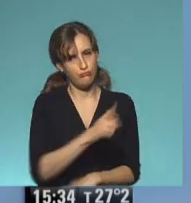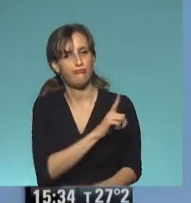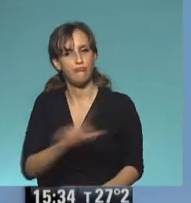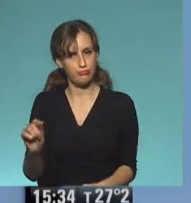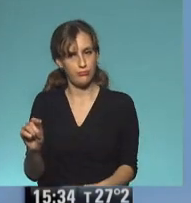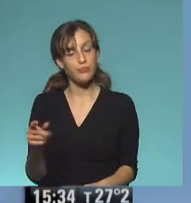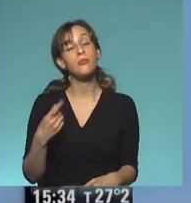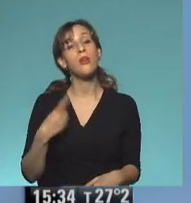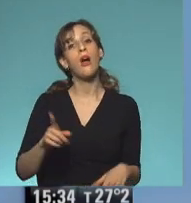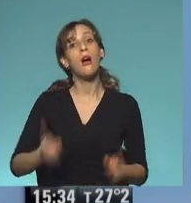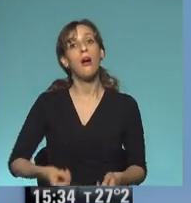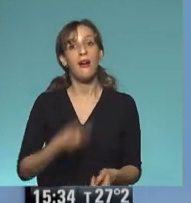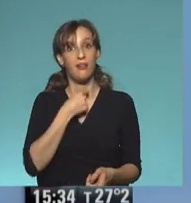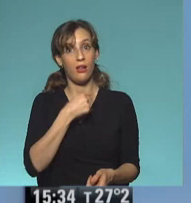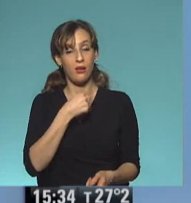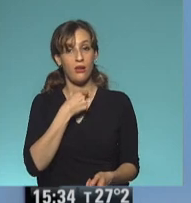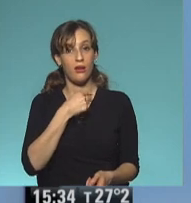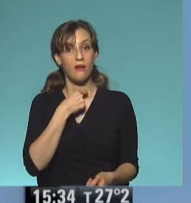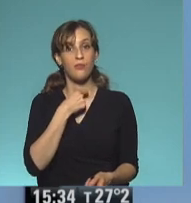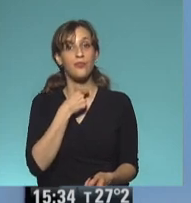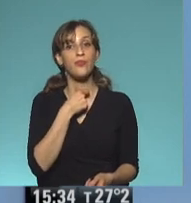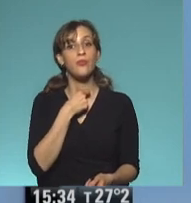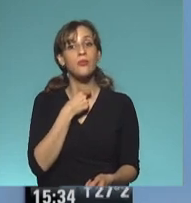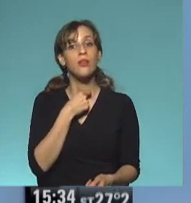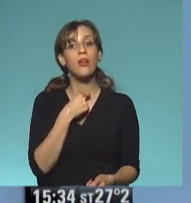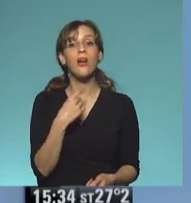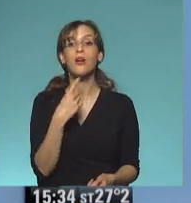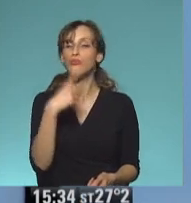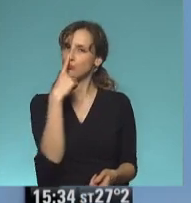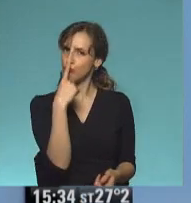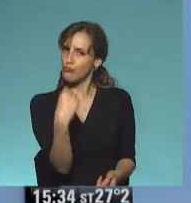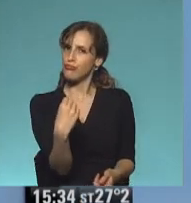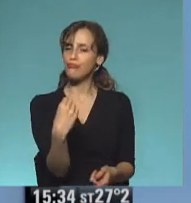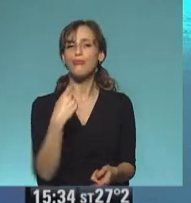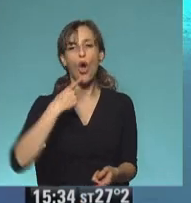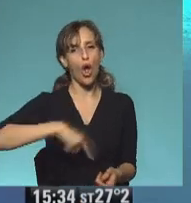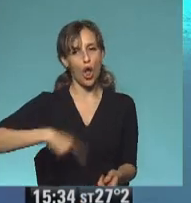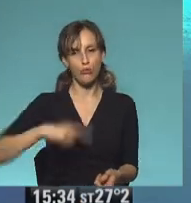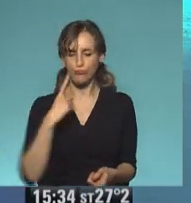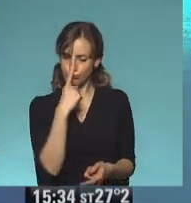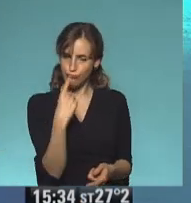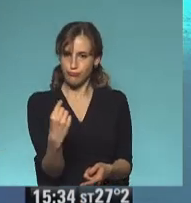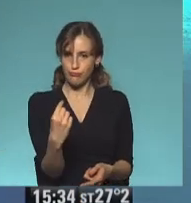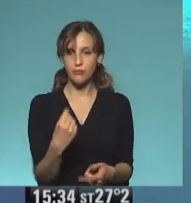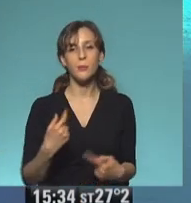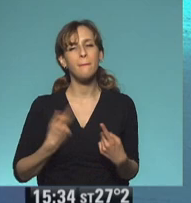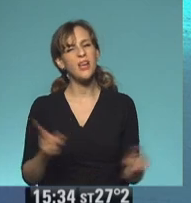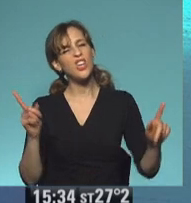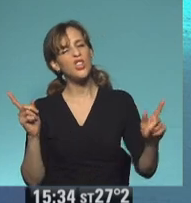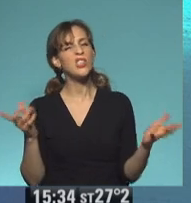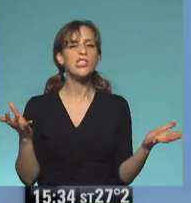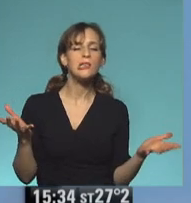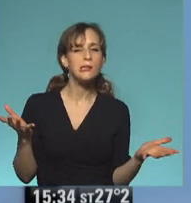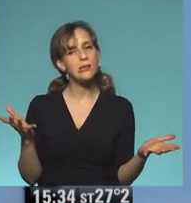ganas de pintarse el pico con la fruta de la tuna que ya estaba del color de la puesta del sol. Pero...